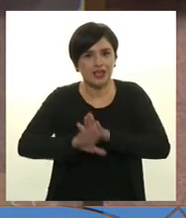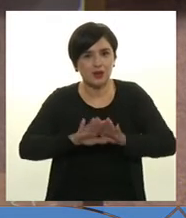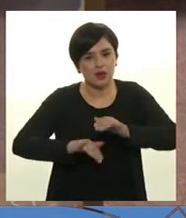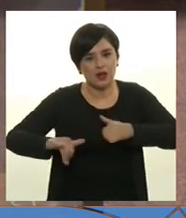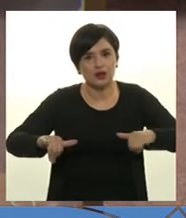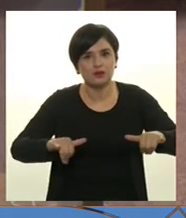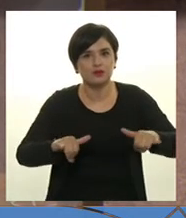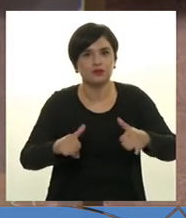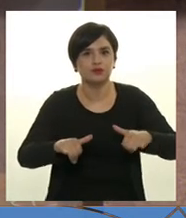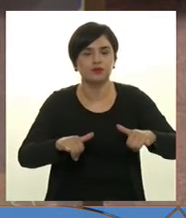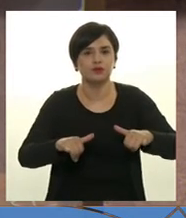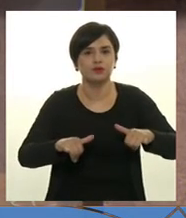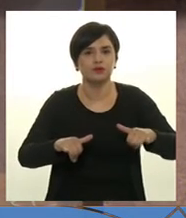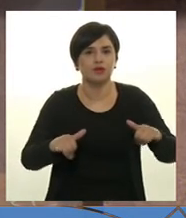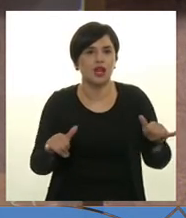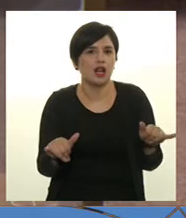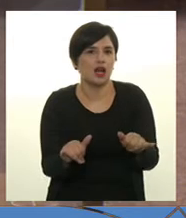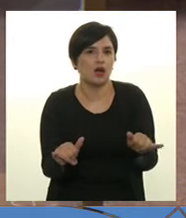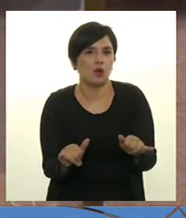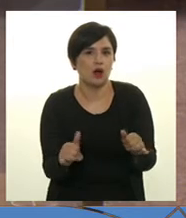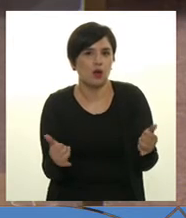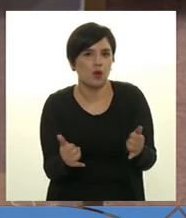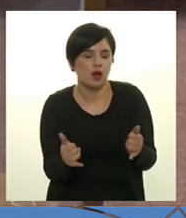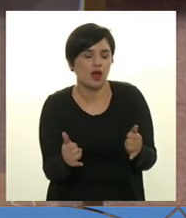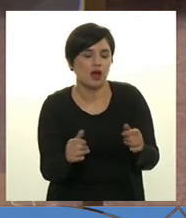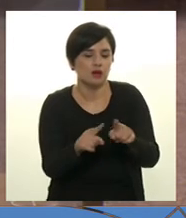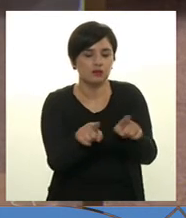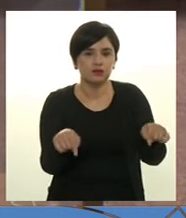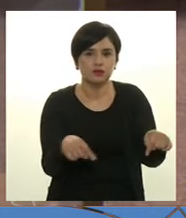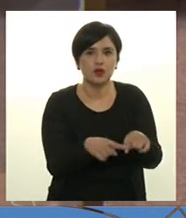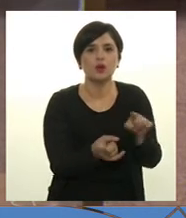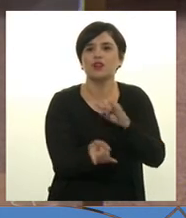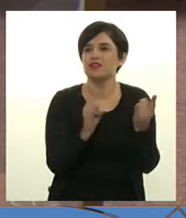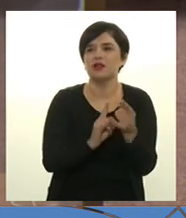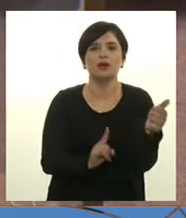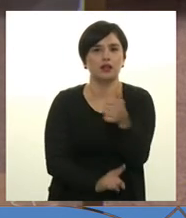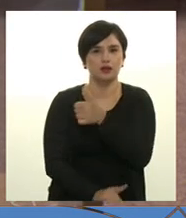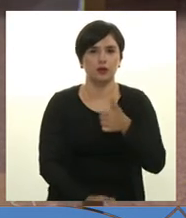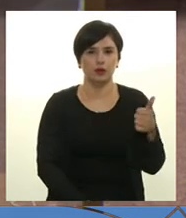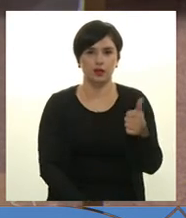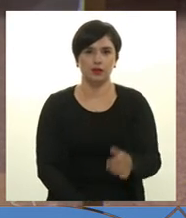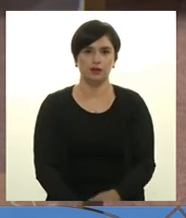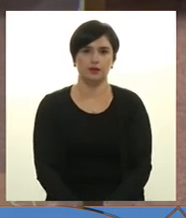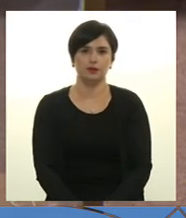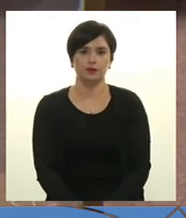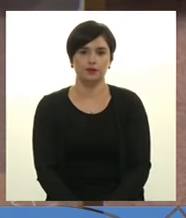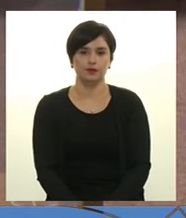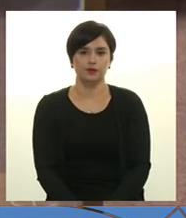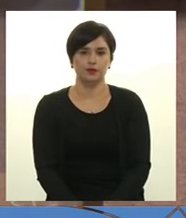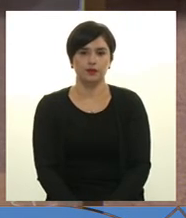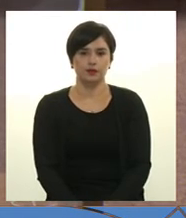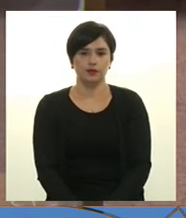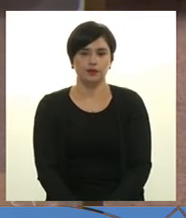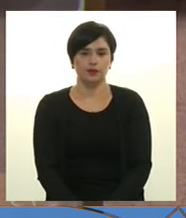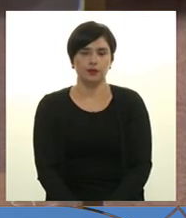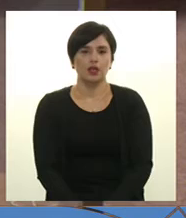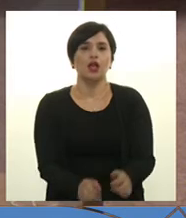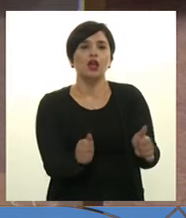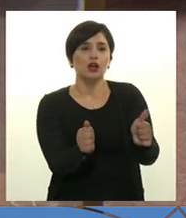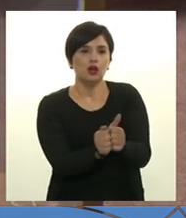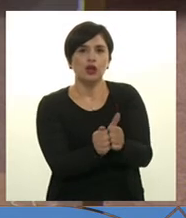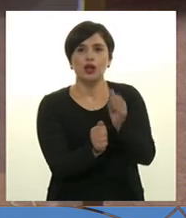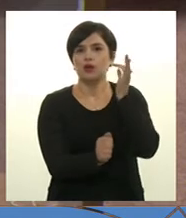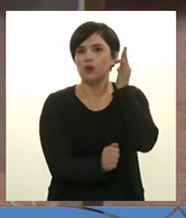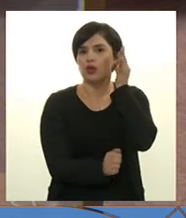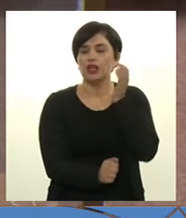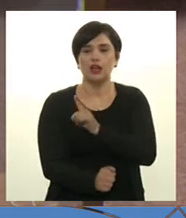subsidios a empresas que contraten alto porcentaje de mujeres no más contra las mujeres sino que con las mujeres